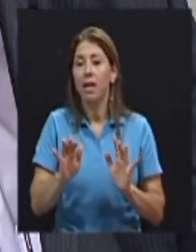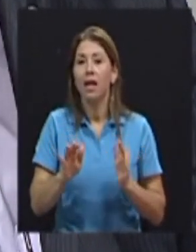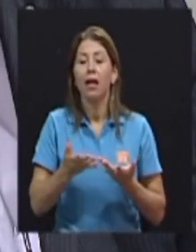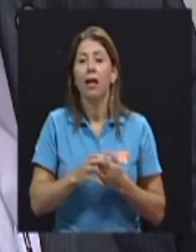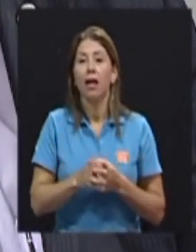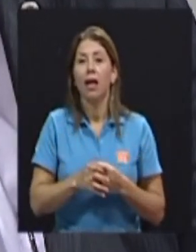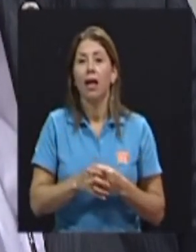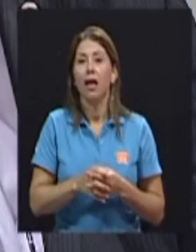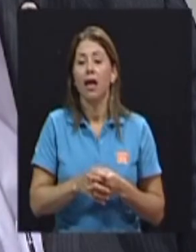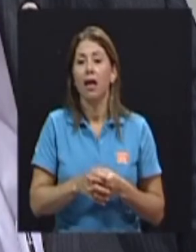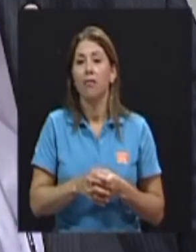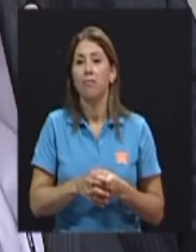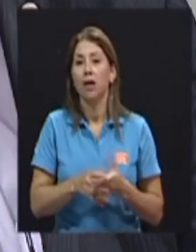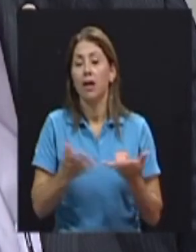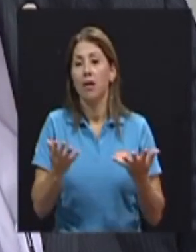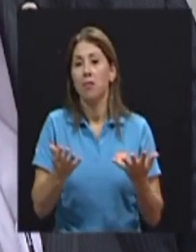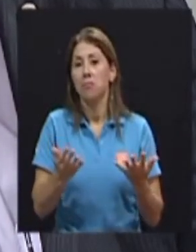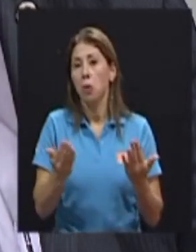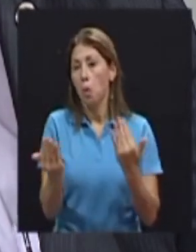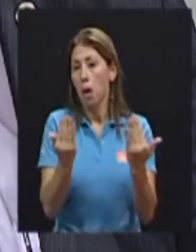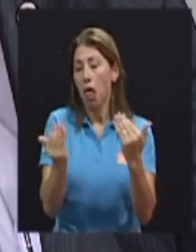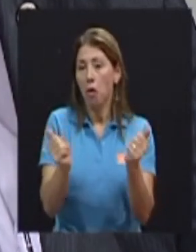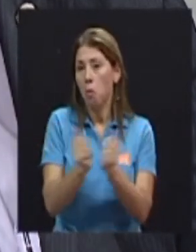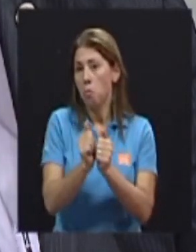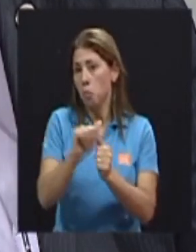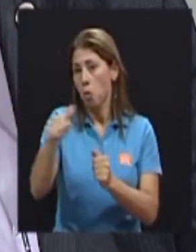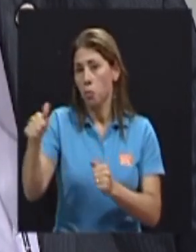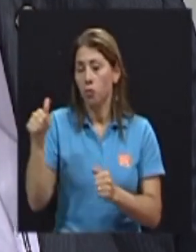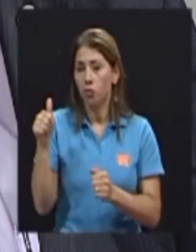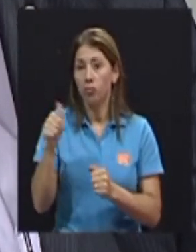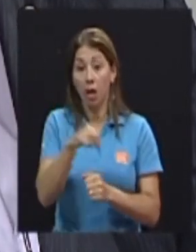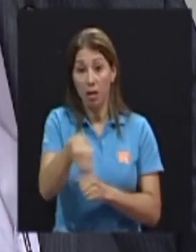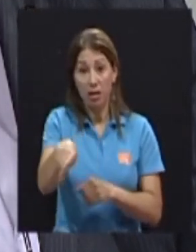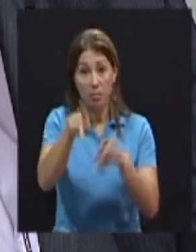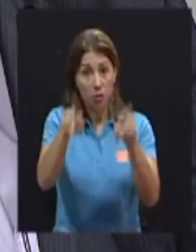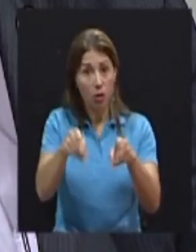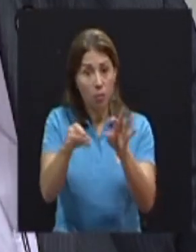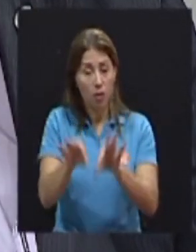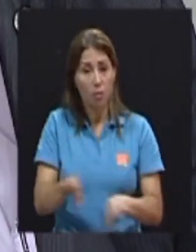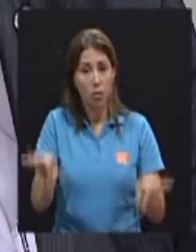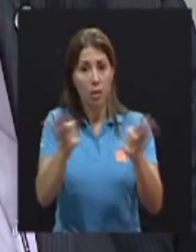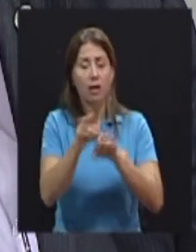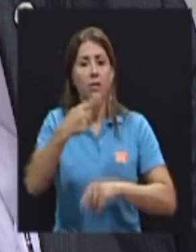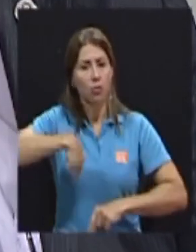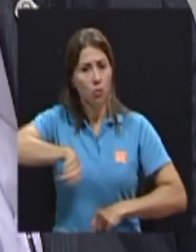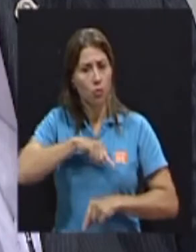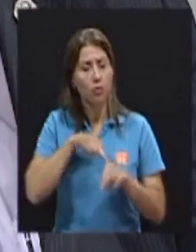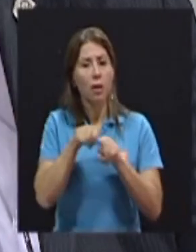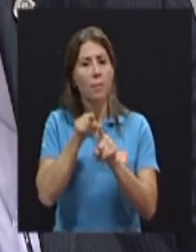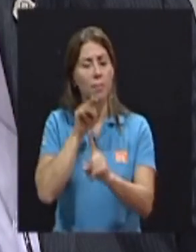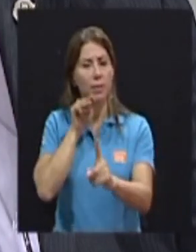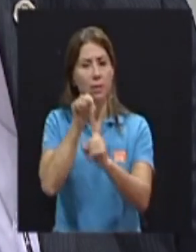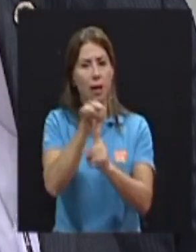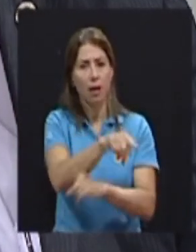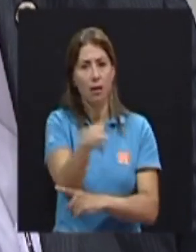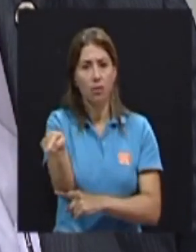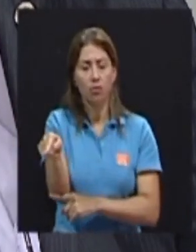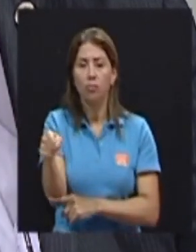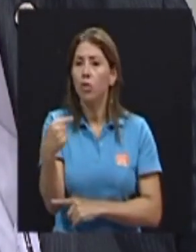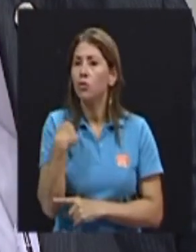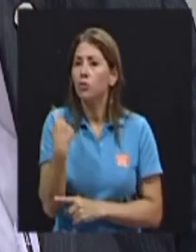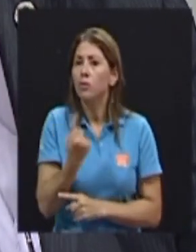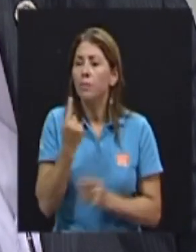ingreso normales. Es una población que también es muy importante para nosotros y a ellos va también dirigido nuestro mensaje. Yo nada más